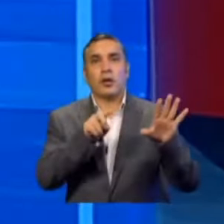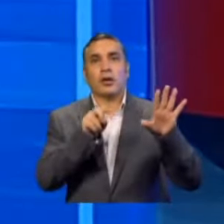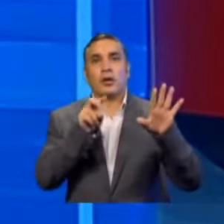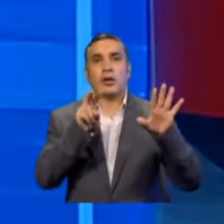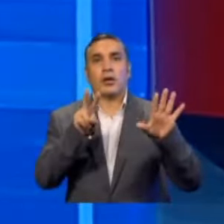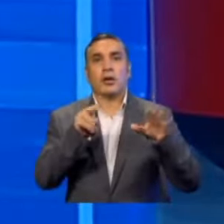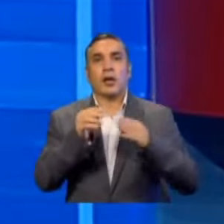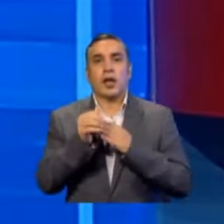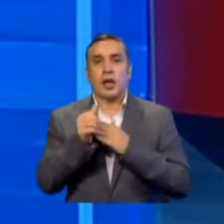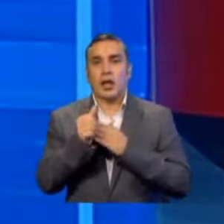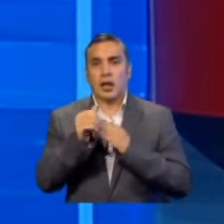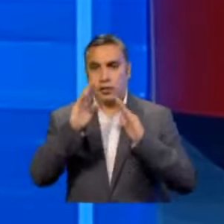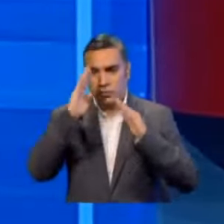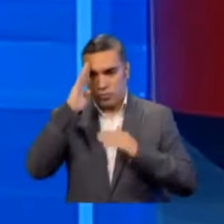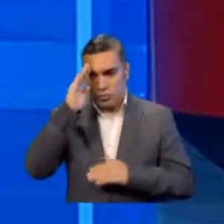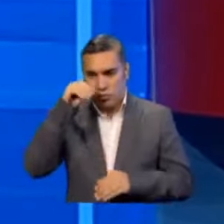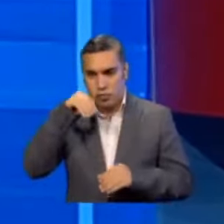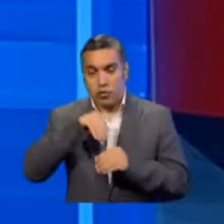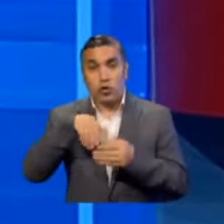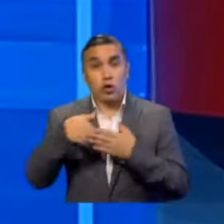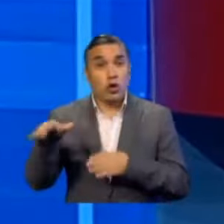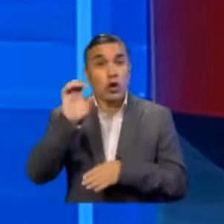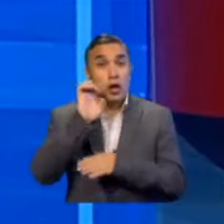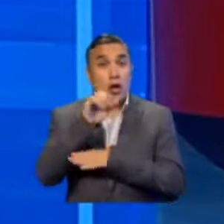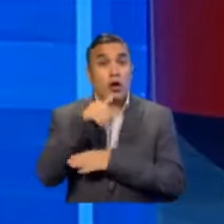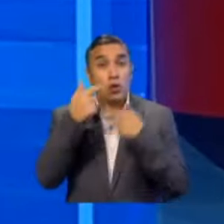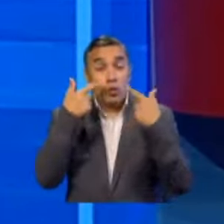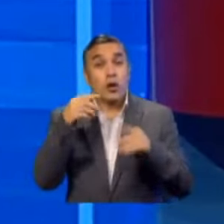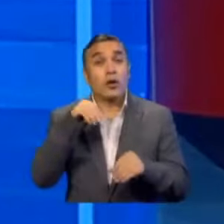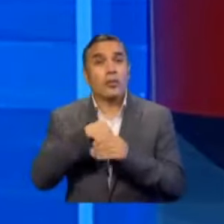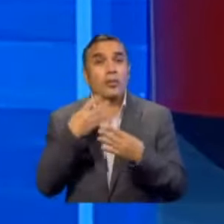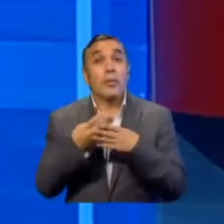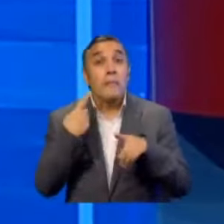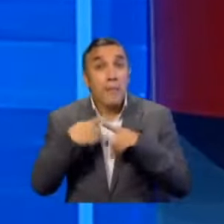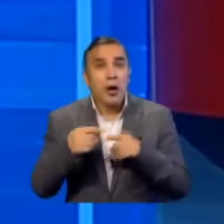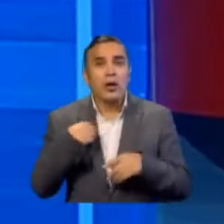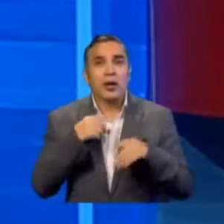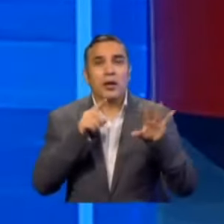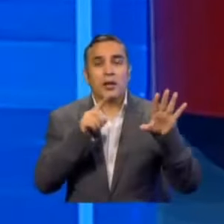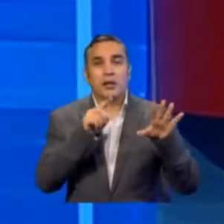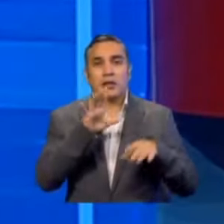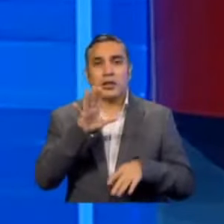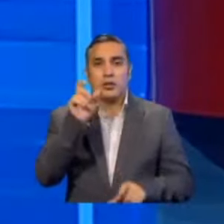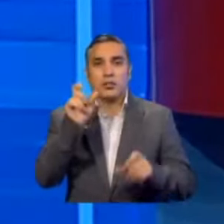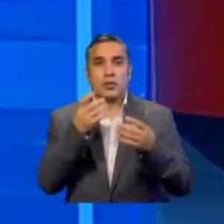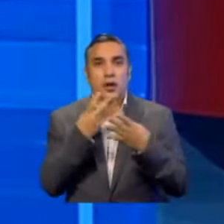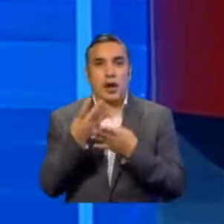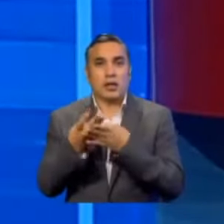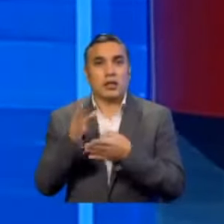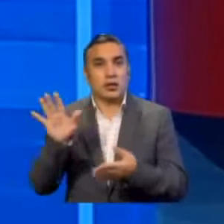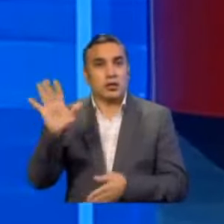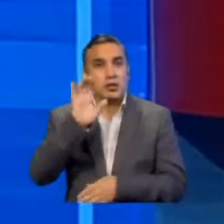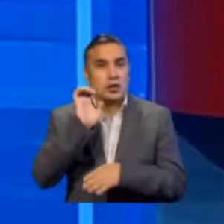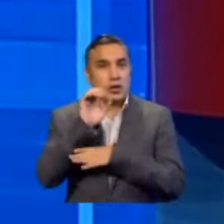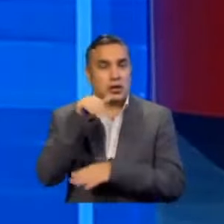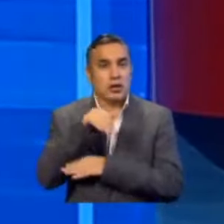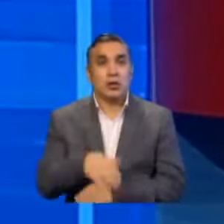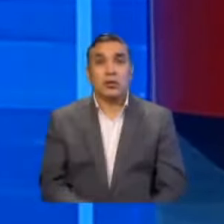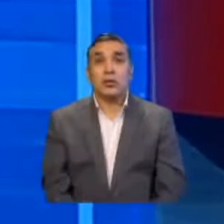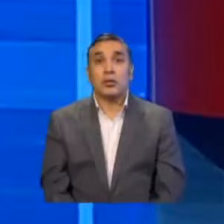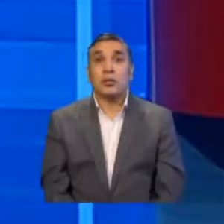1.467 guías penitenciarios a nivel nacional para los 65 centros de rehabilitación que tiene el país.